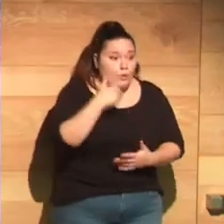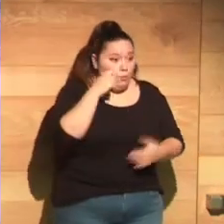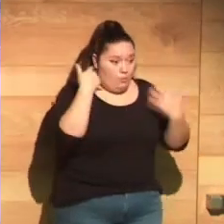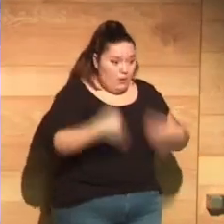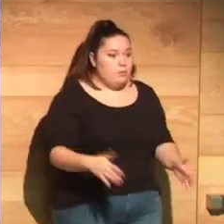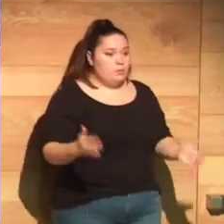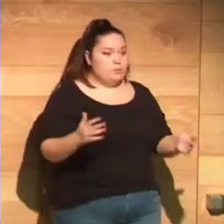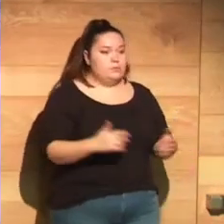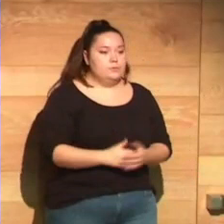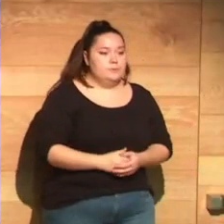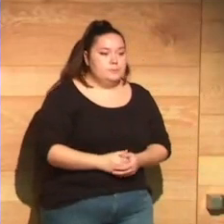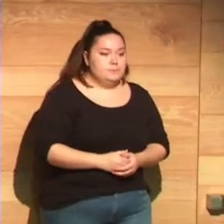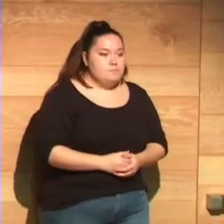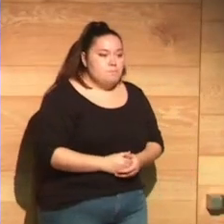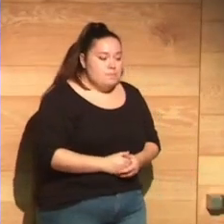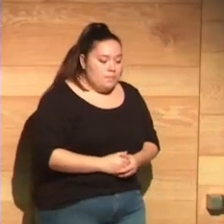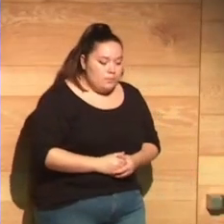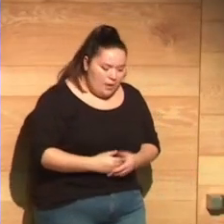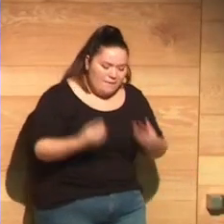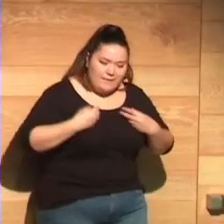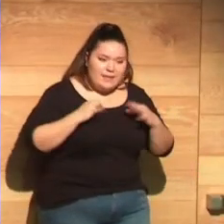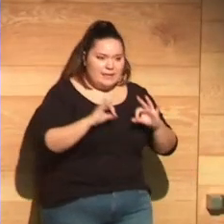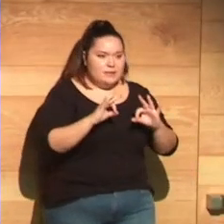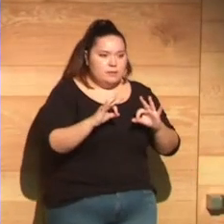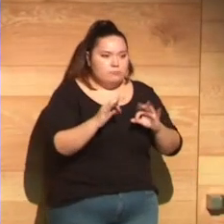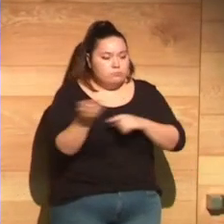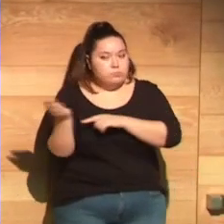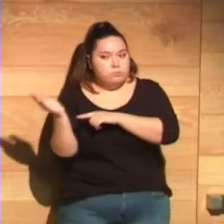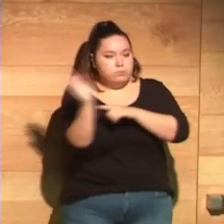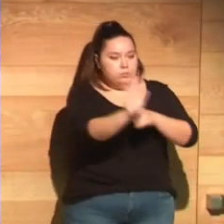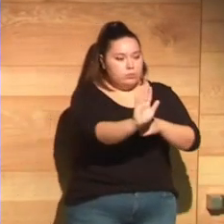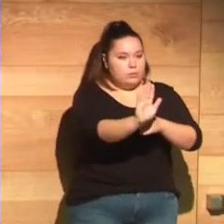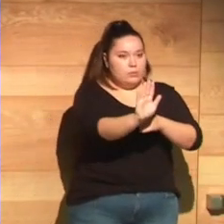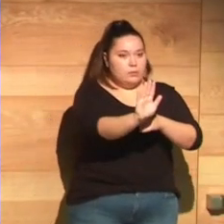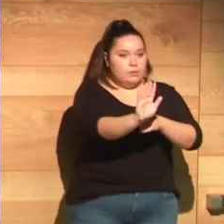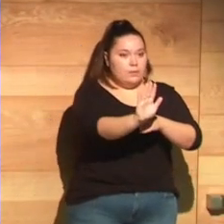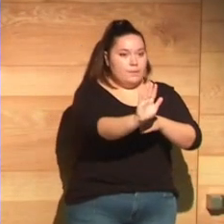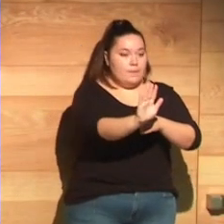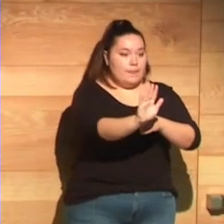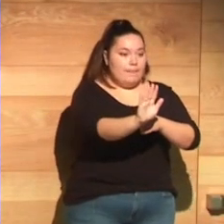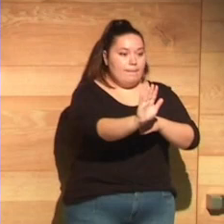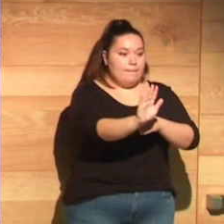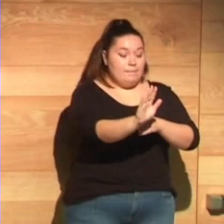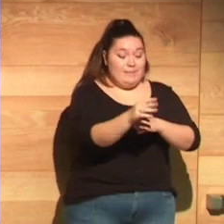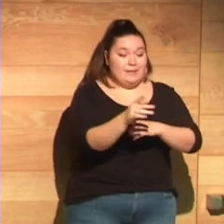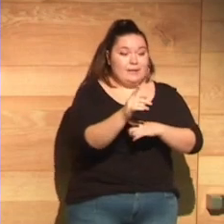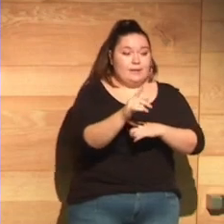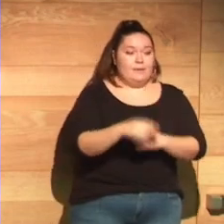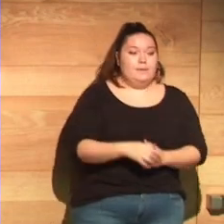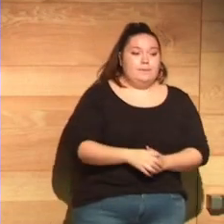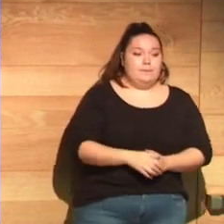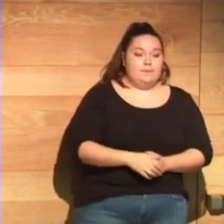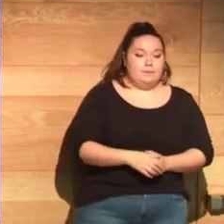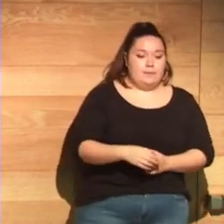lo que hay detrás, que es lo humano, y que todos somos humanos. Claro, no, y también me imagino una vida así,